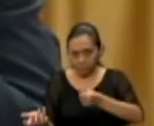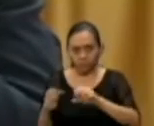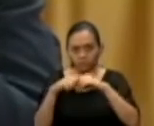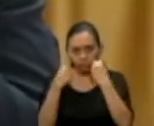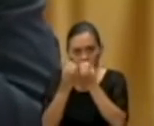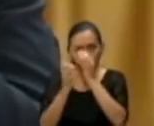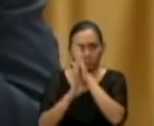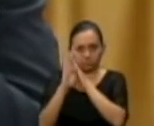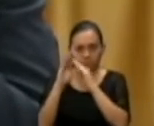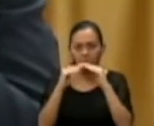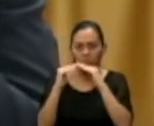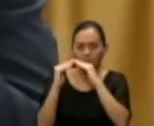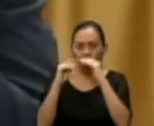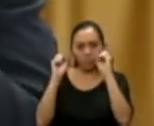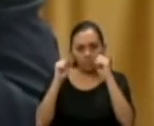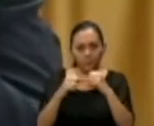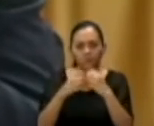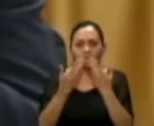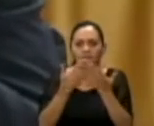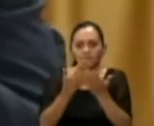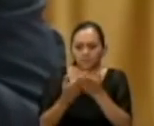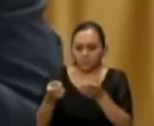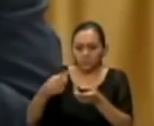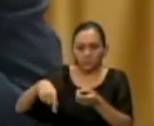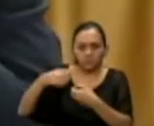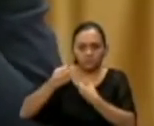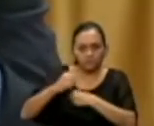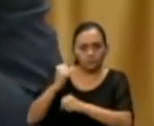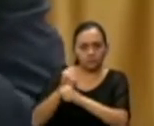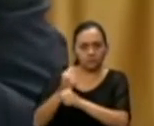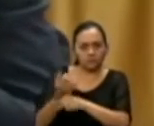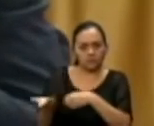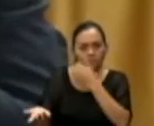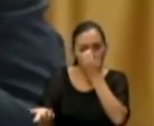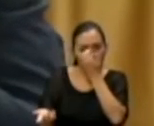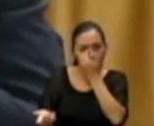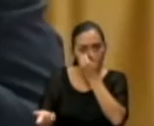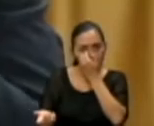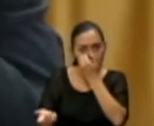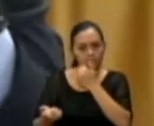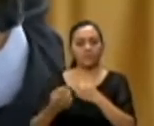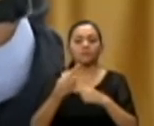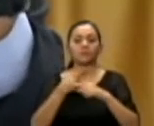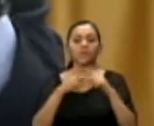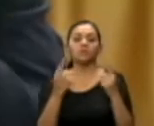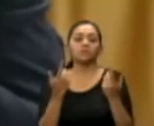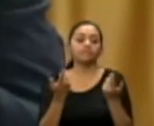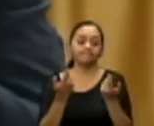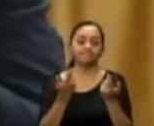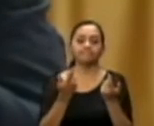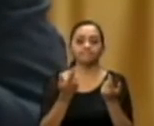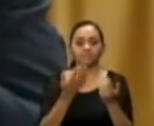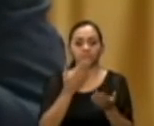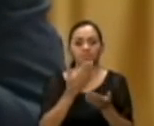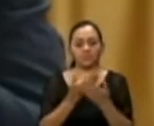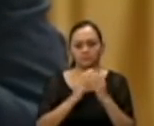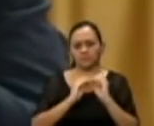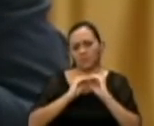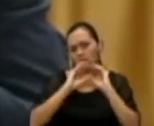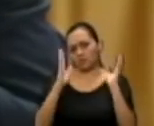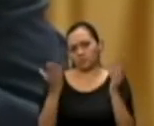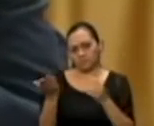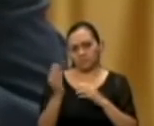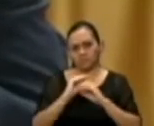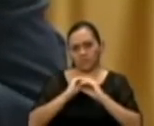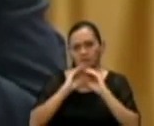riqueza pudo ser acumular gracias también al esfuerzo social de los trabajadores etcétera entonces está hablando muy claro en muchas